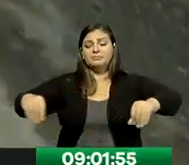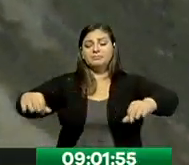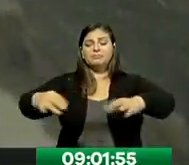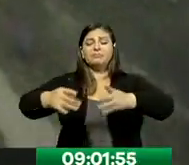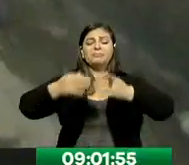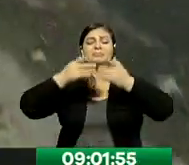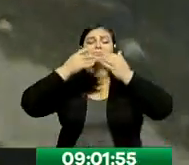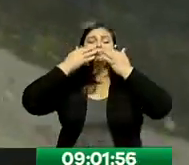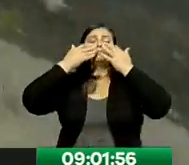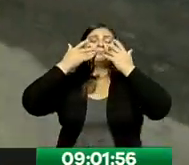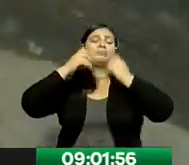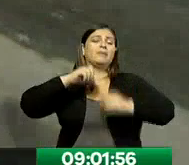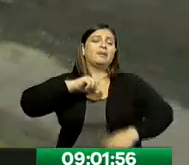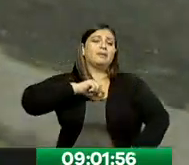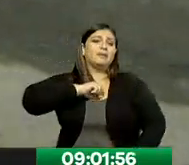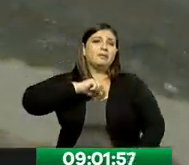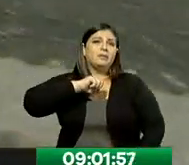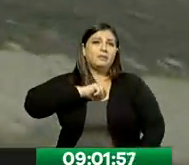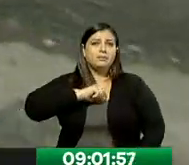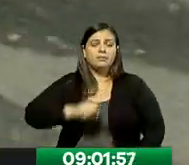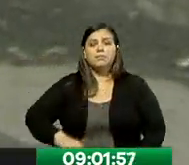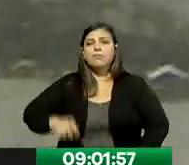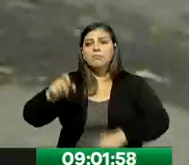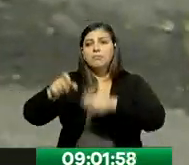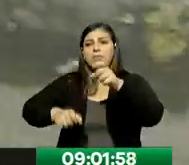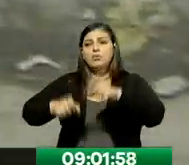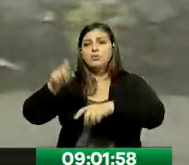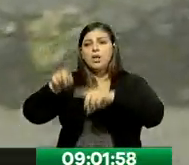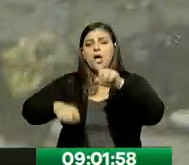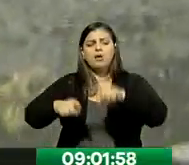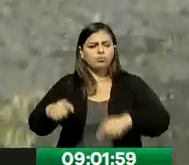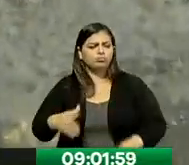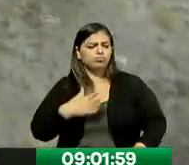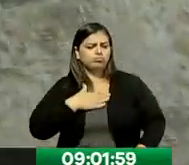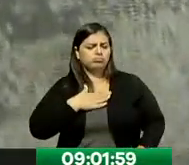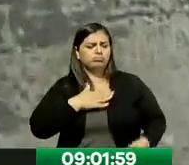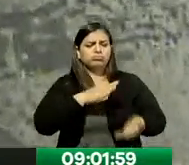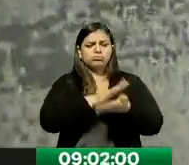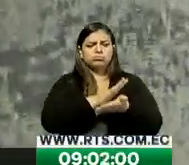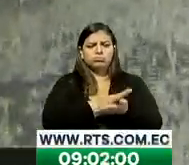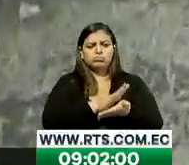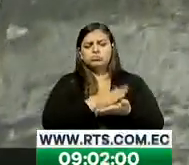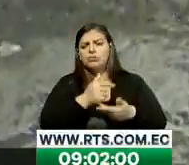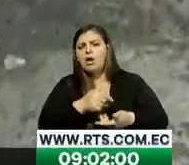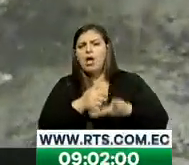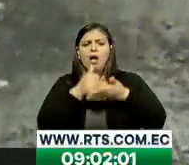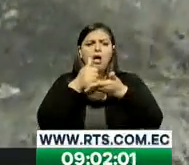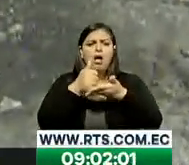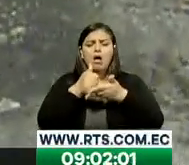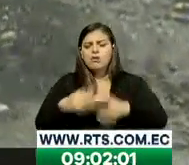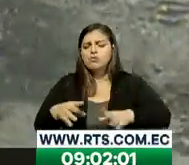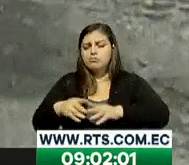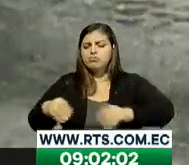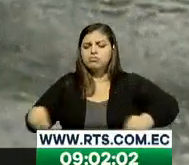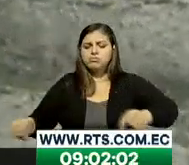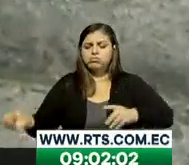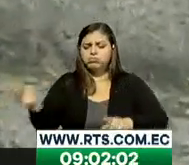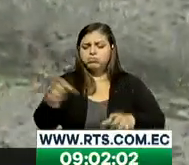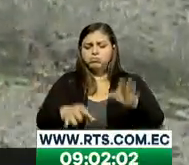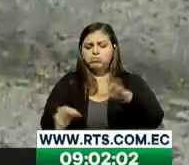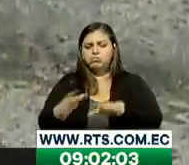tierra y más bien hacen un daño aquí a la comunidad. Nos levanta polvo, se enferman, personas de la tercera edad, niños.